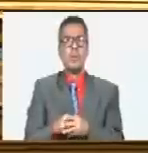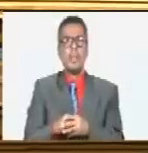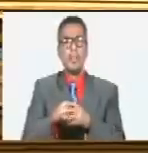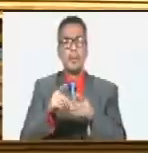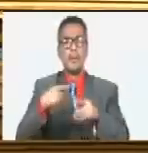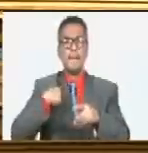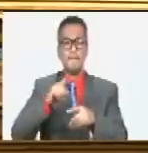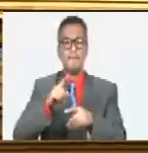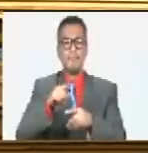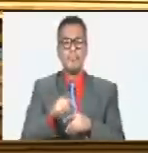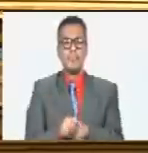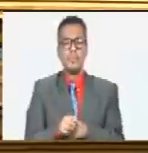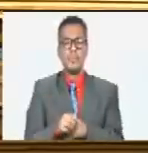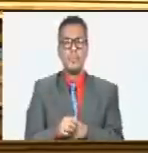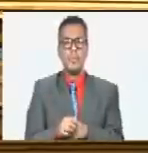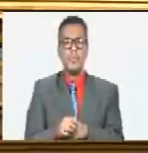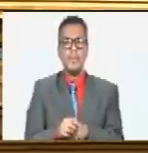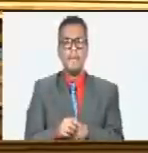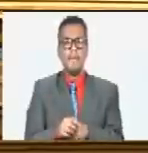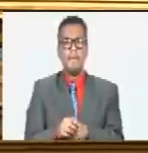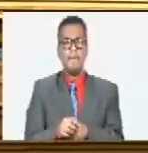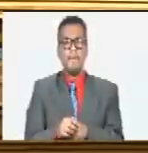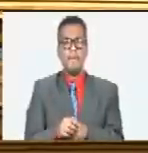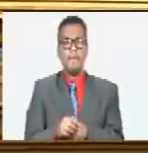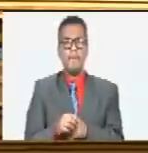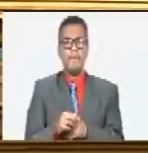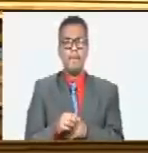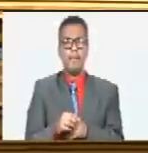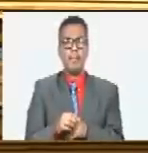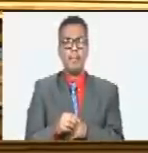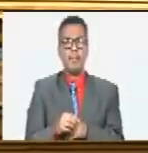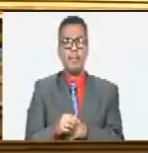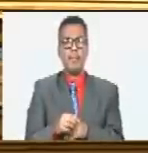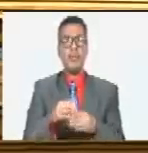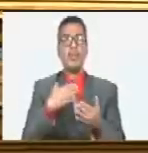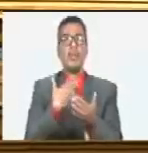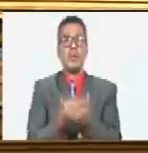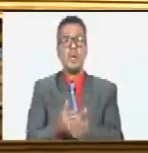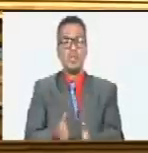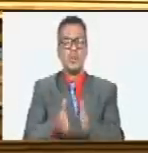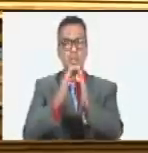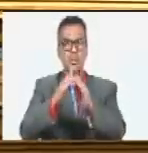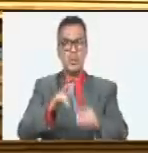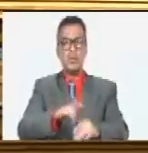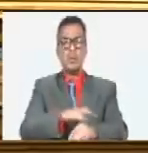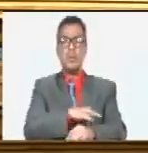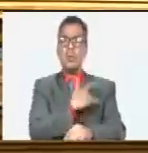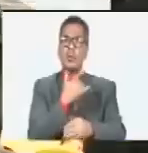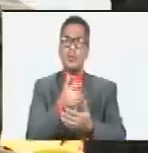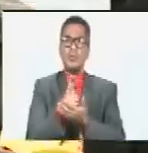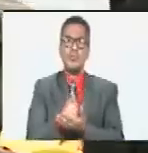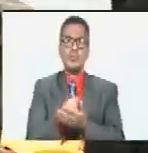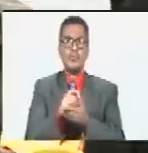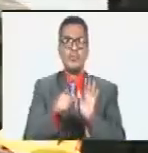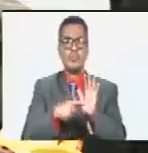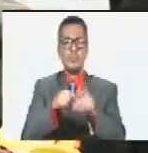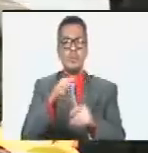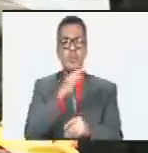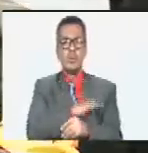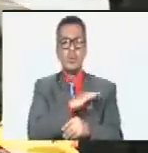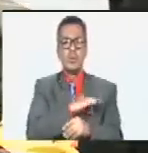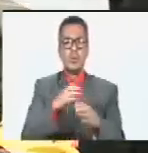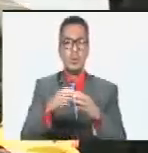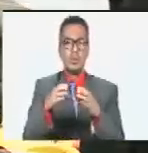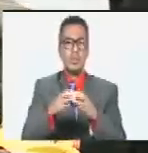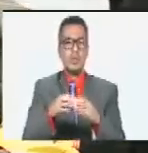a niveles casi que hasta la rigidez académica, la presencia de la sociedad, la presencia